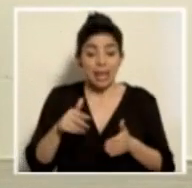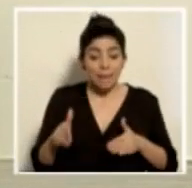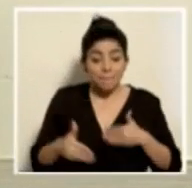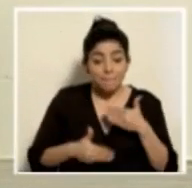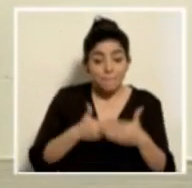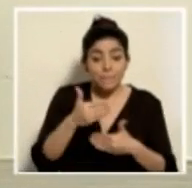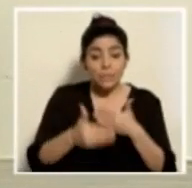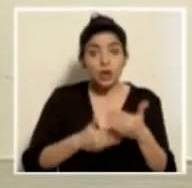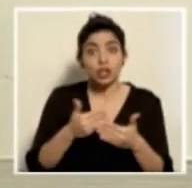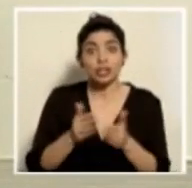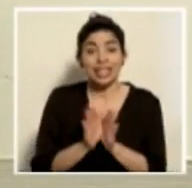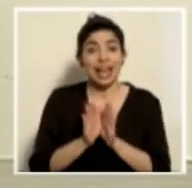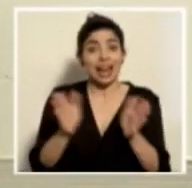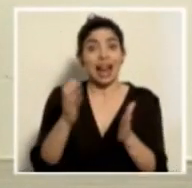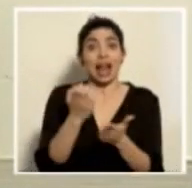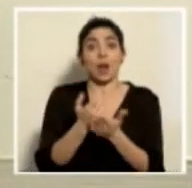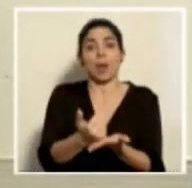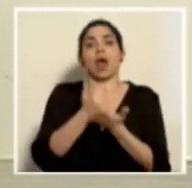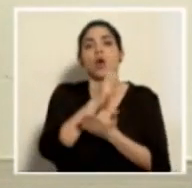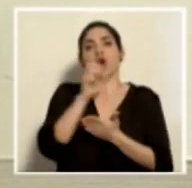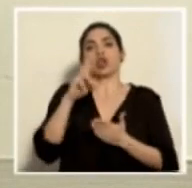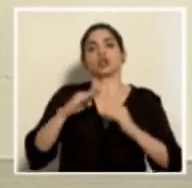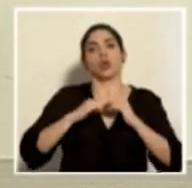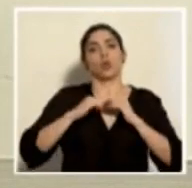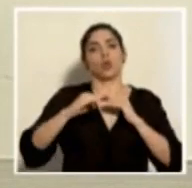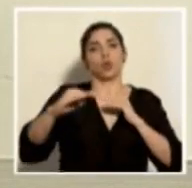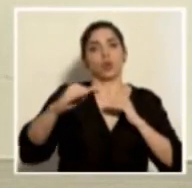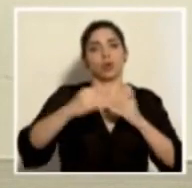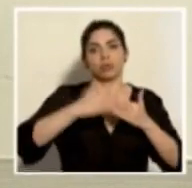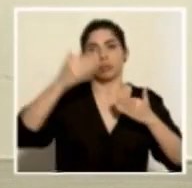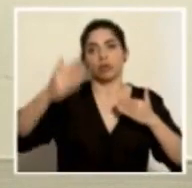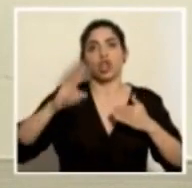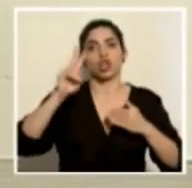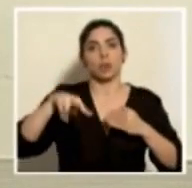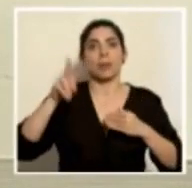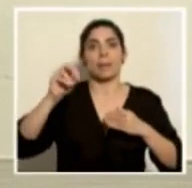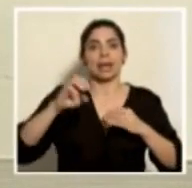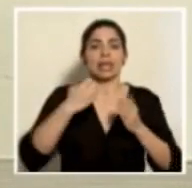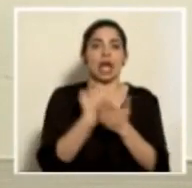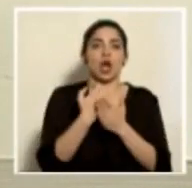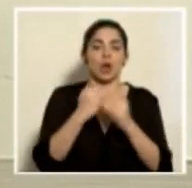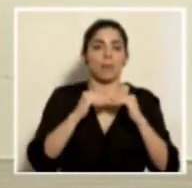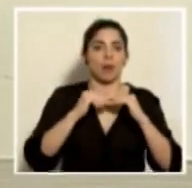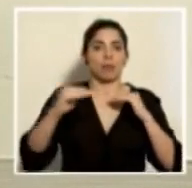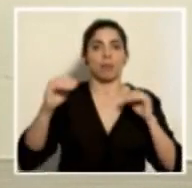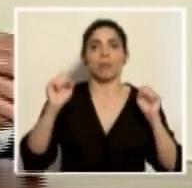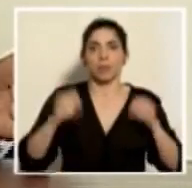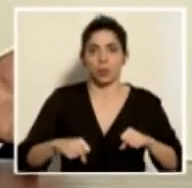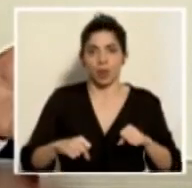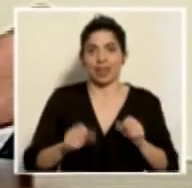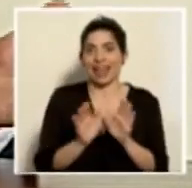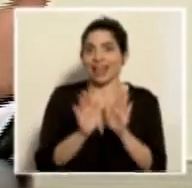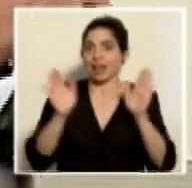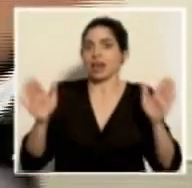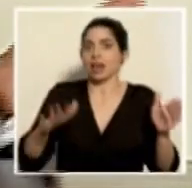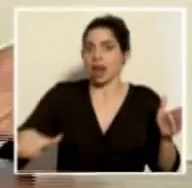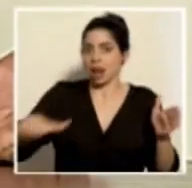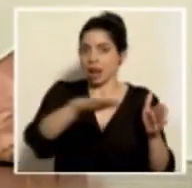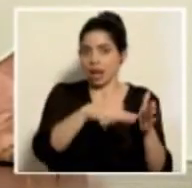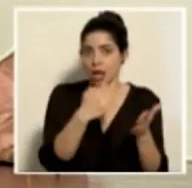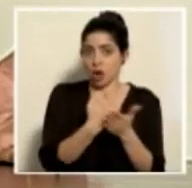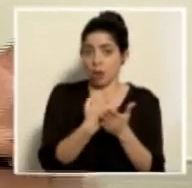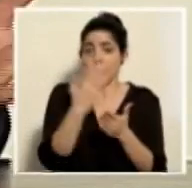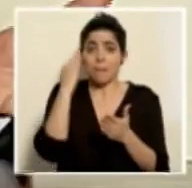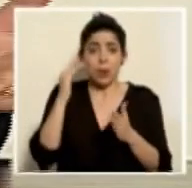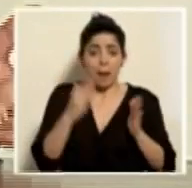en todo el año 2020. Y yo tengo confianza de que va a poder ser así, porque la ruta